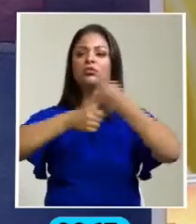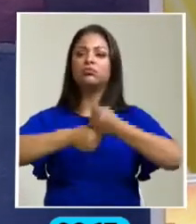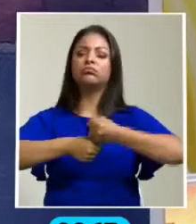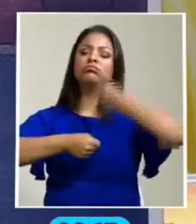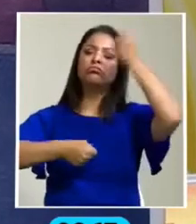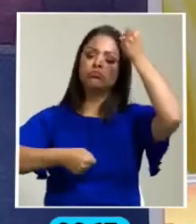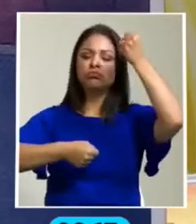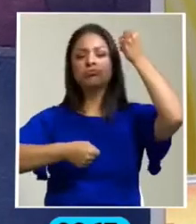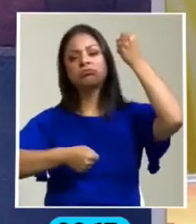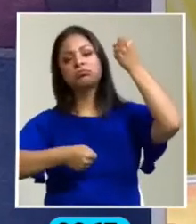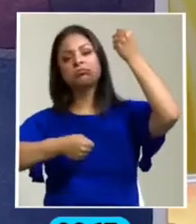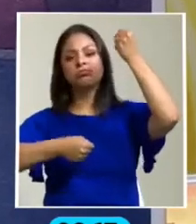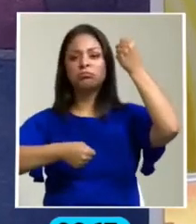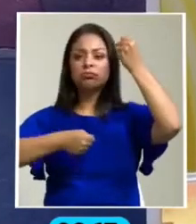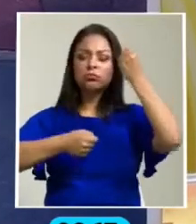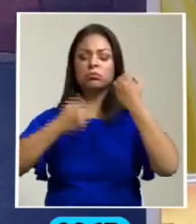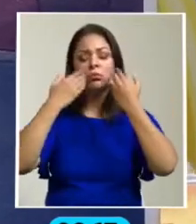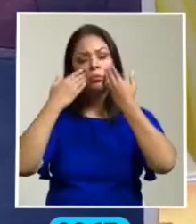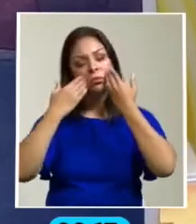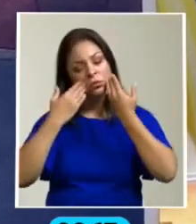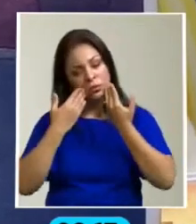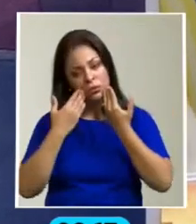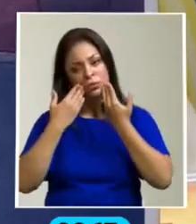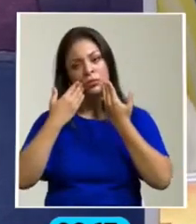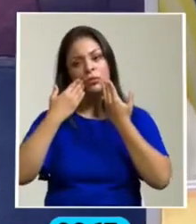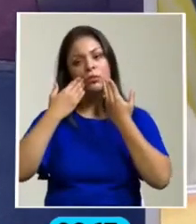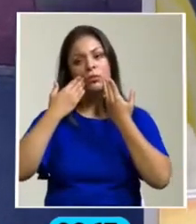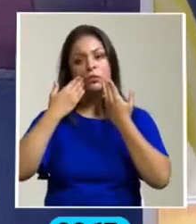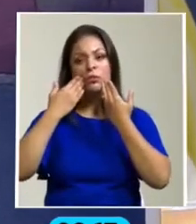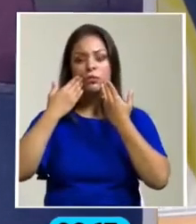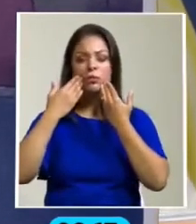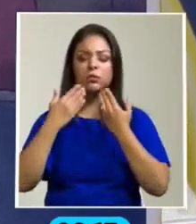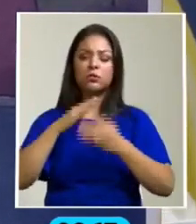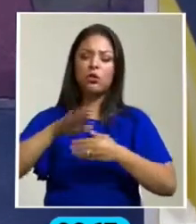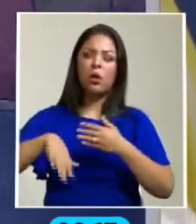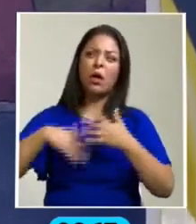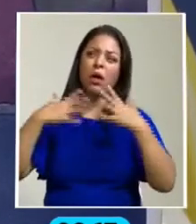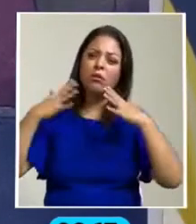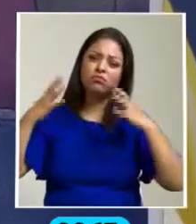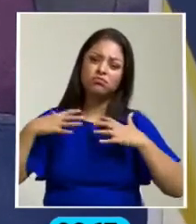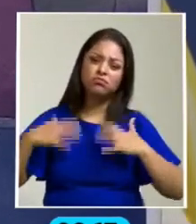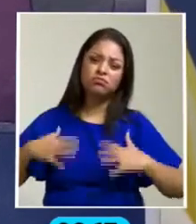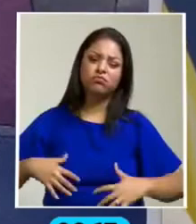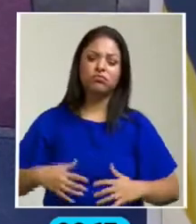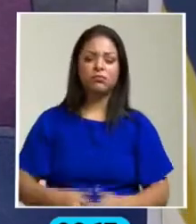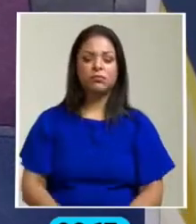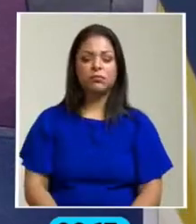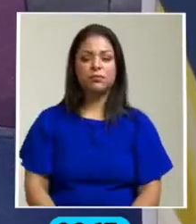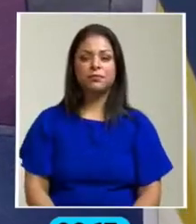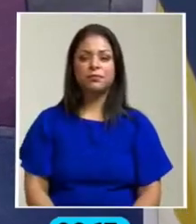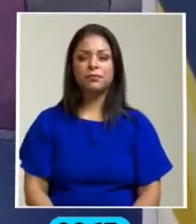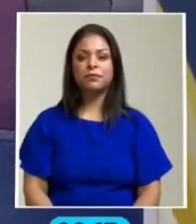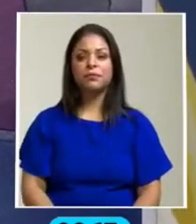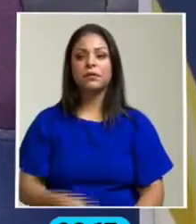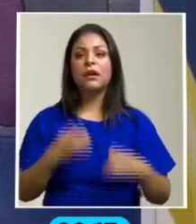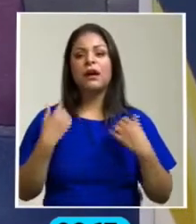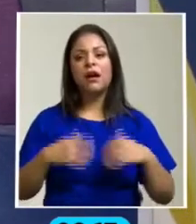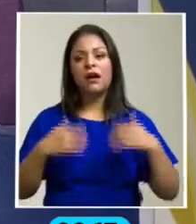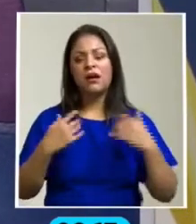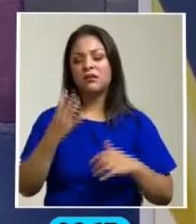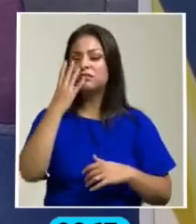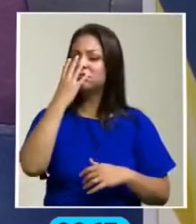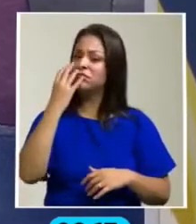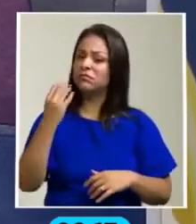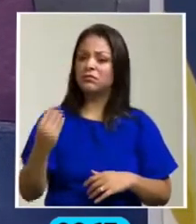abierta, cabizbaja y el rabo empapado por la lluvia. ¡Ay, la Danta tan